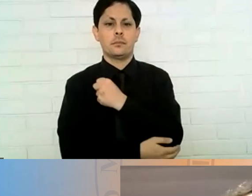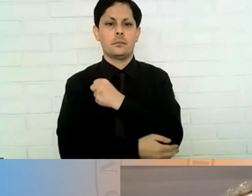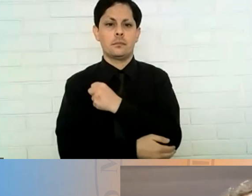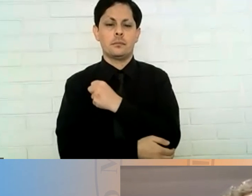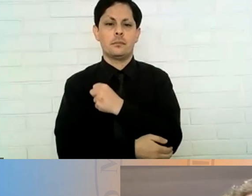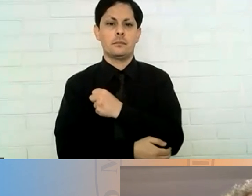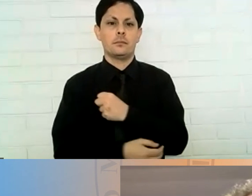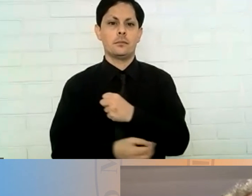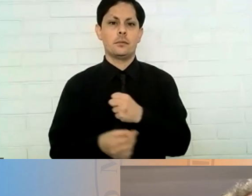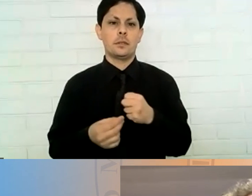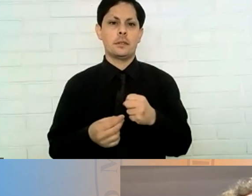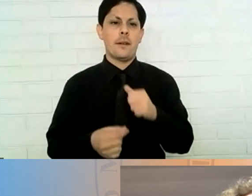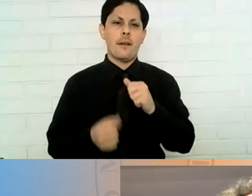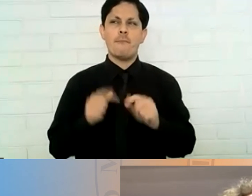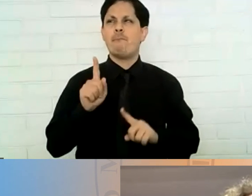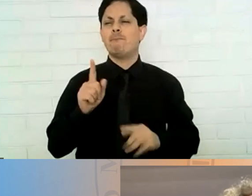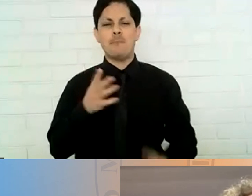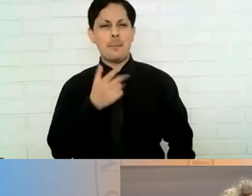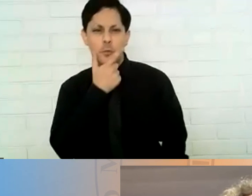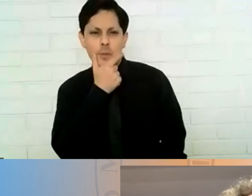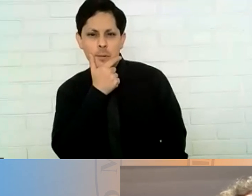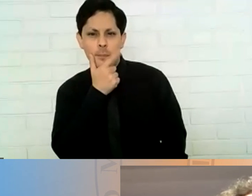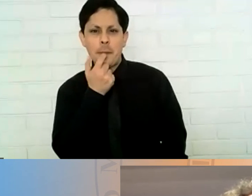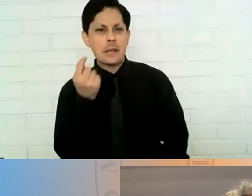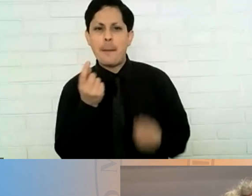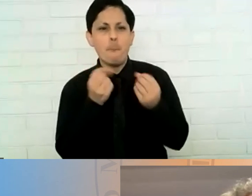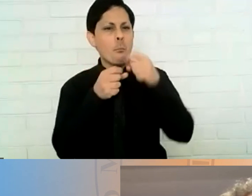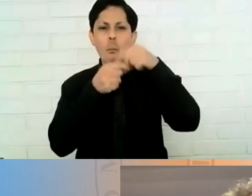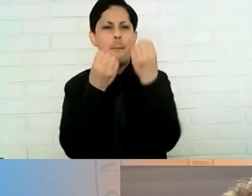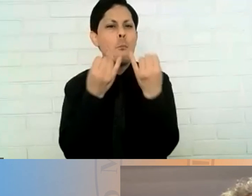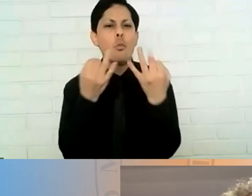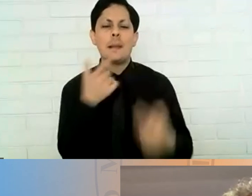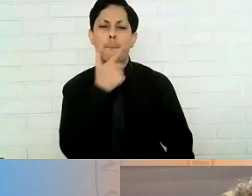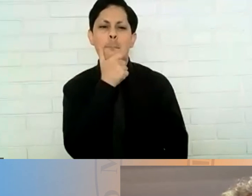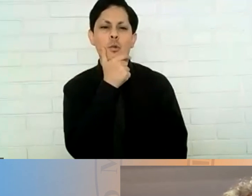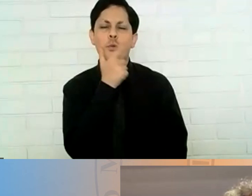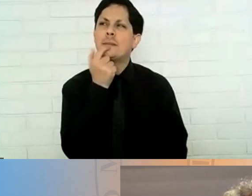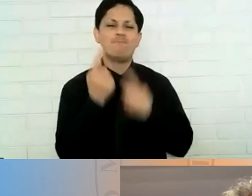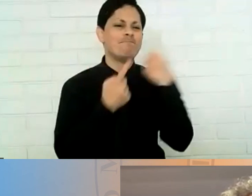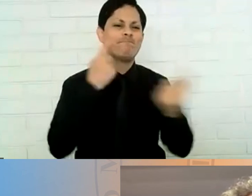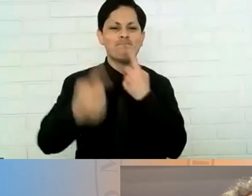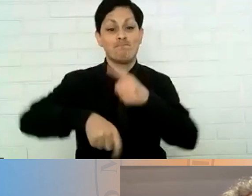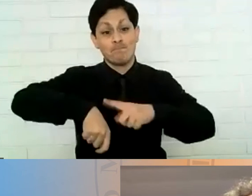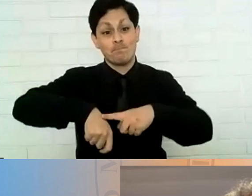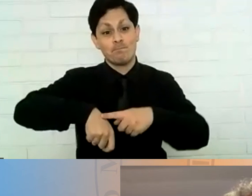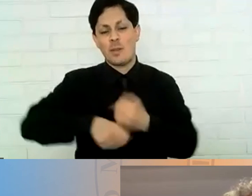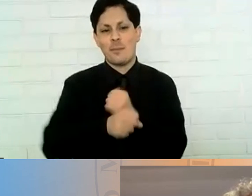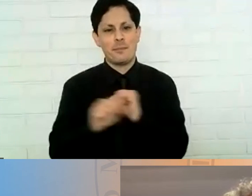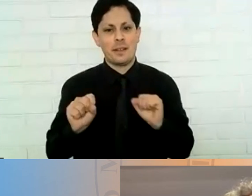Nos quedamos con muchas preguntas, y quiero nuevamente agradecer a Nolfa, Sardel, grandes mujeres, grandes